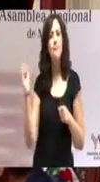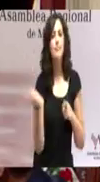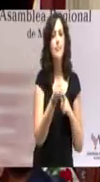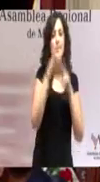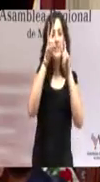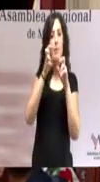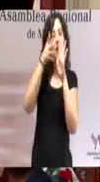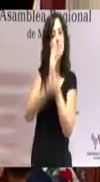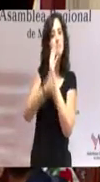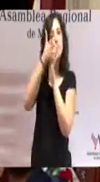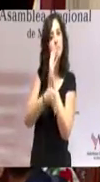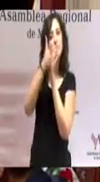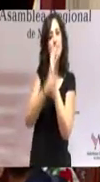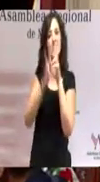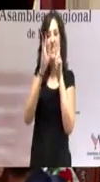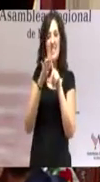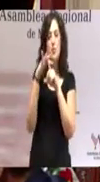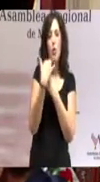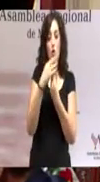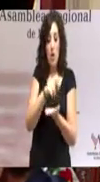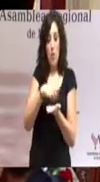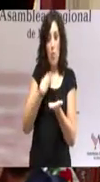descripciones de la situación de una región.